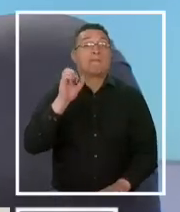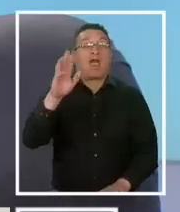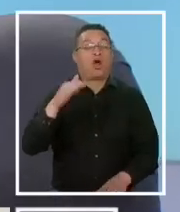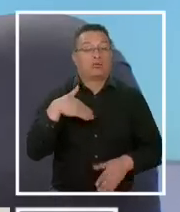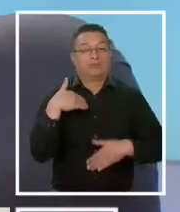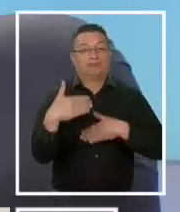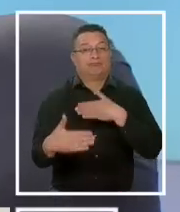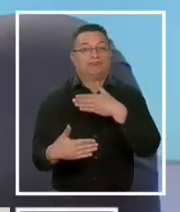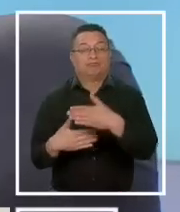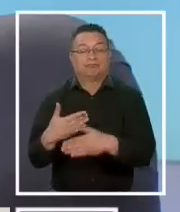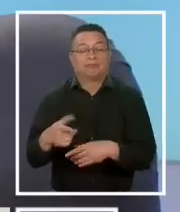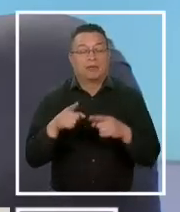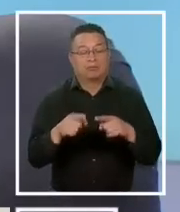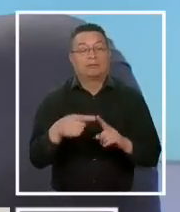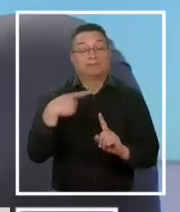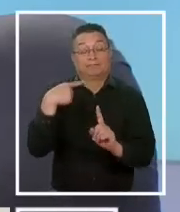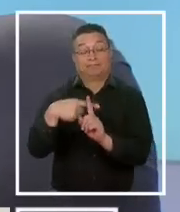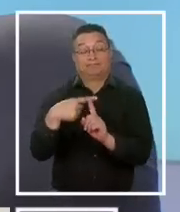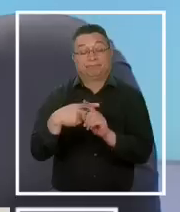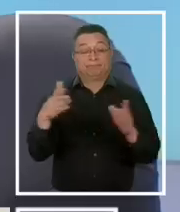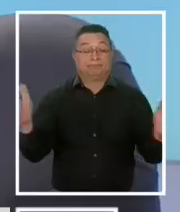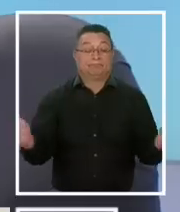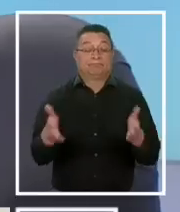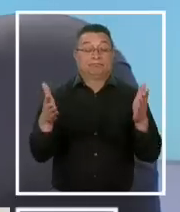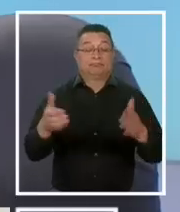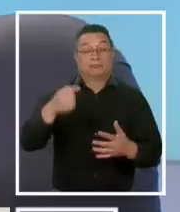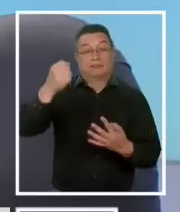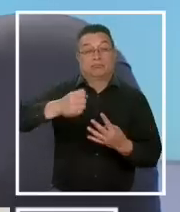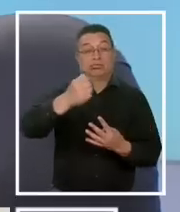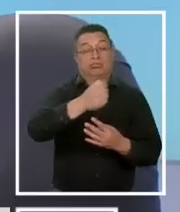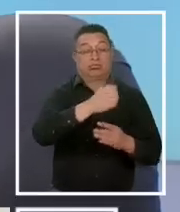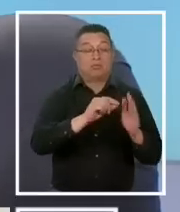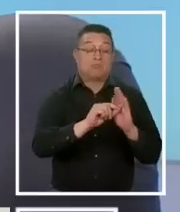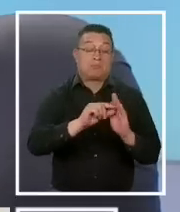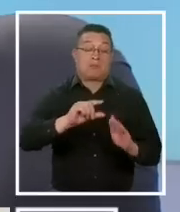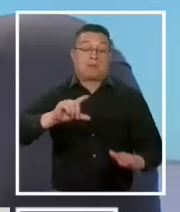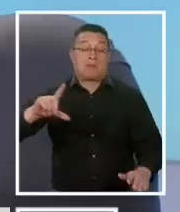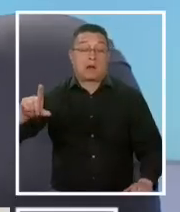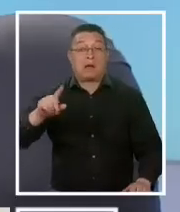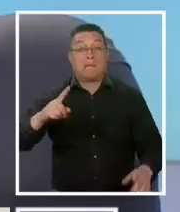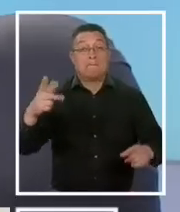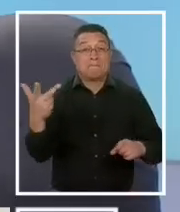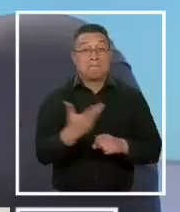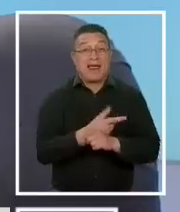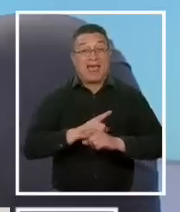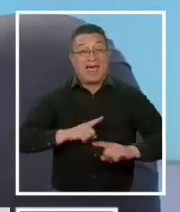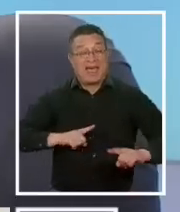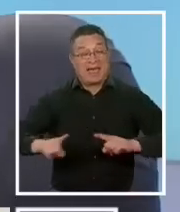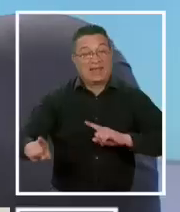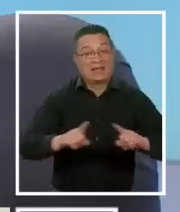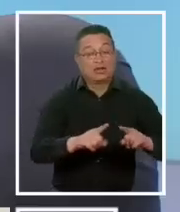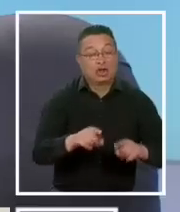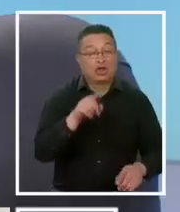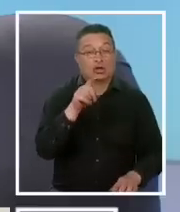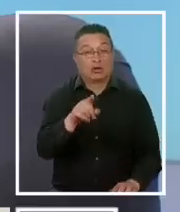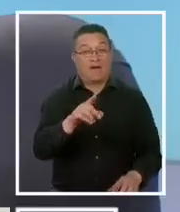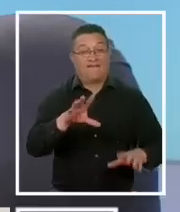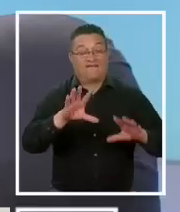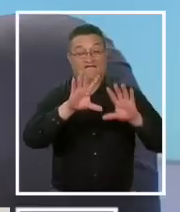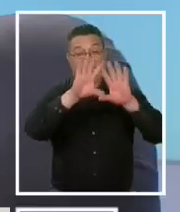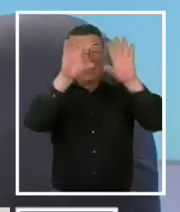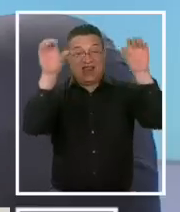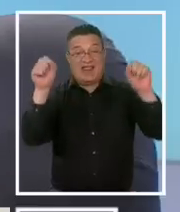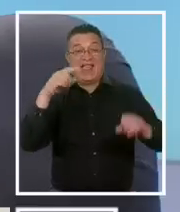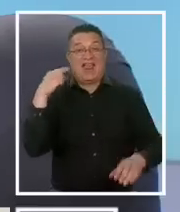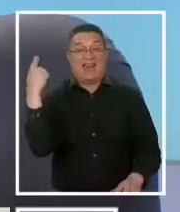con esta forma vamos a contribuir a que la criminalidad aumente es la mala gestión desde la fiscalía